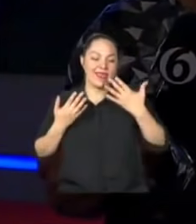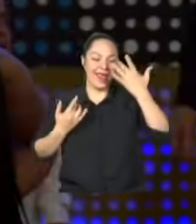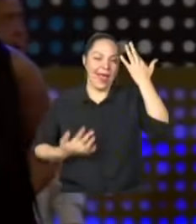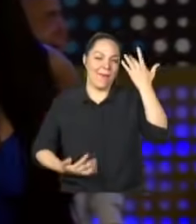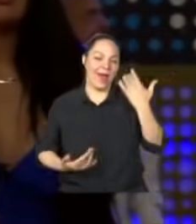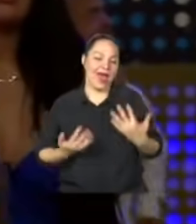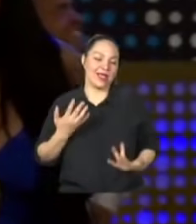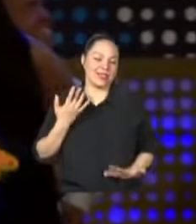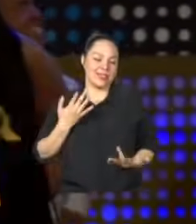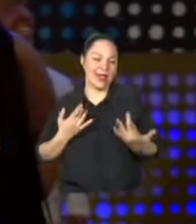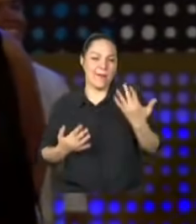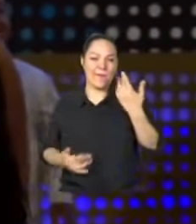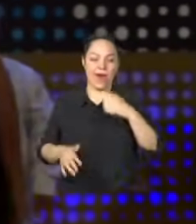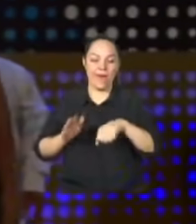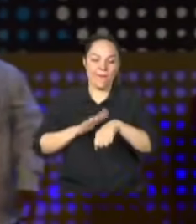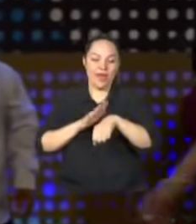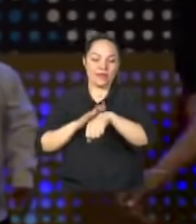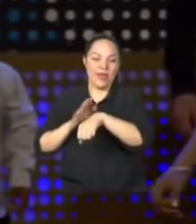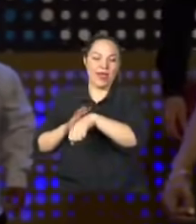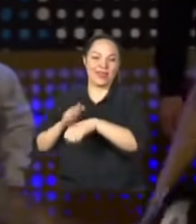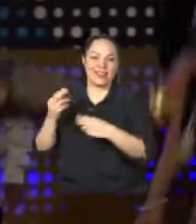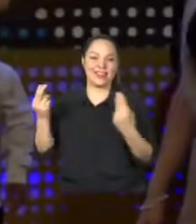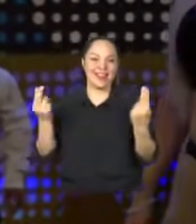llama más.